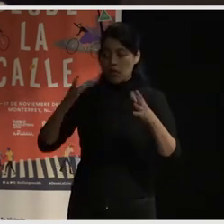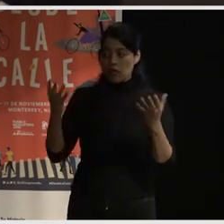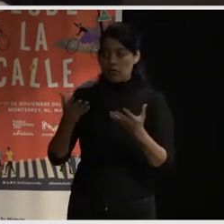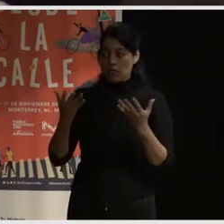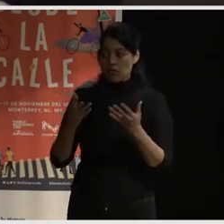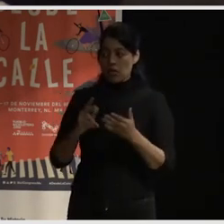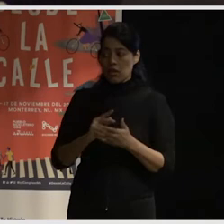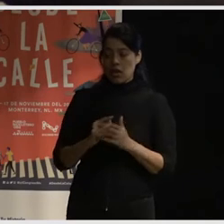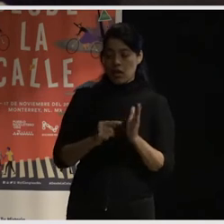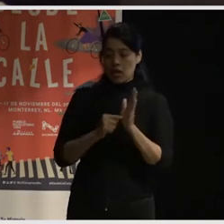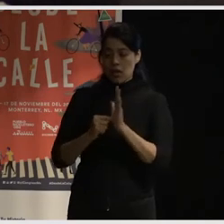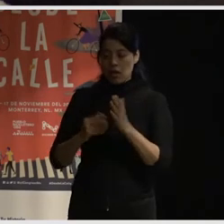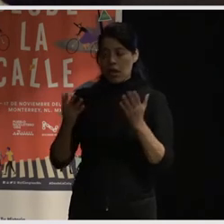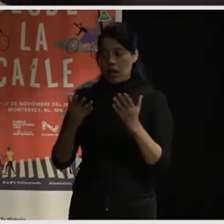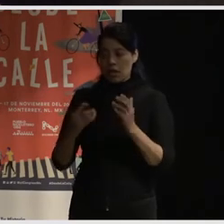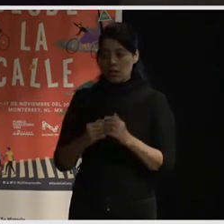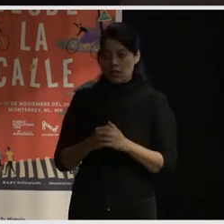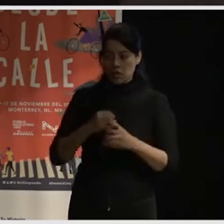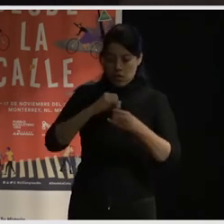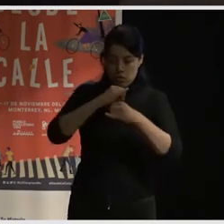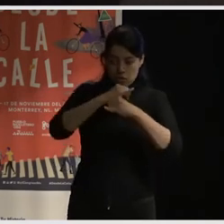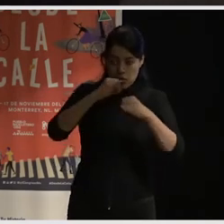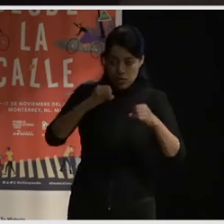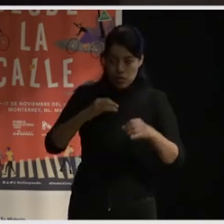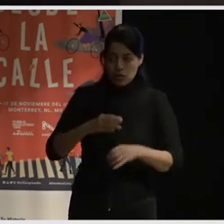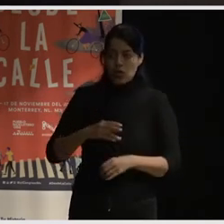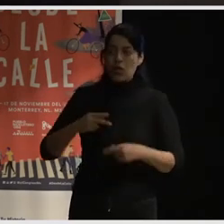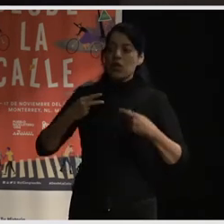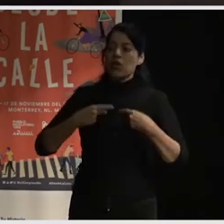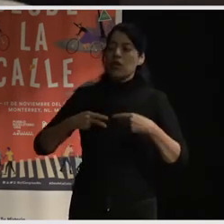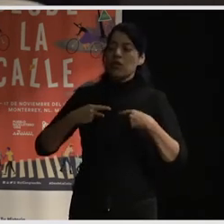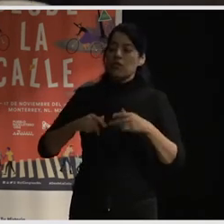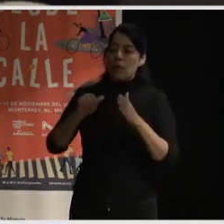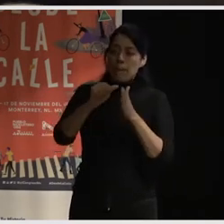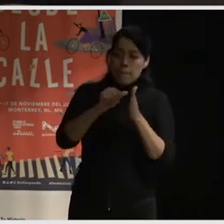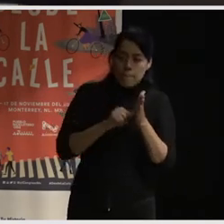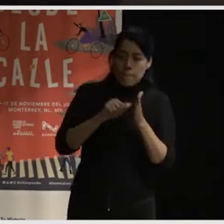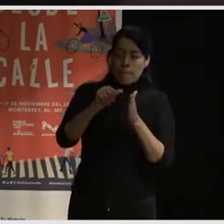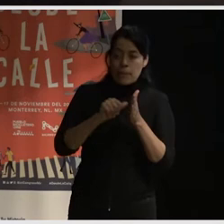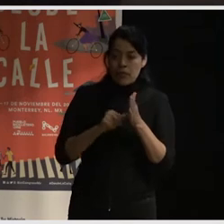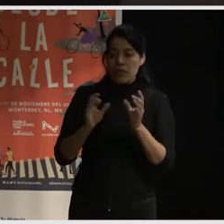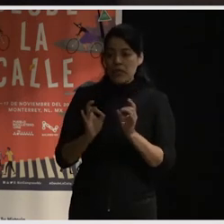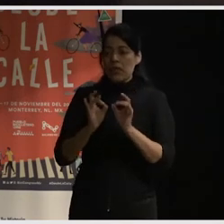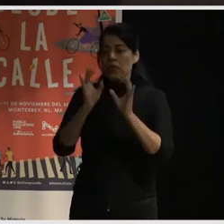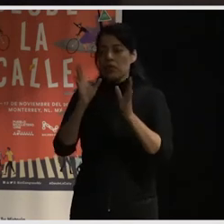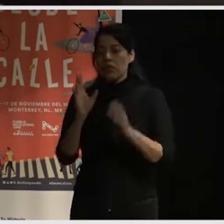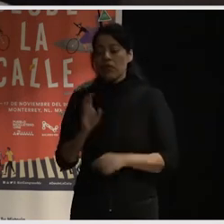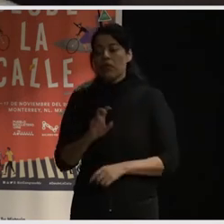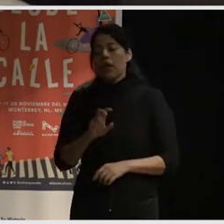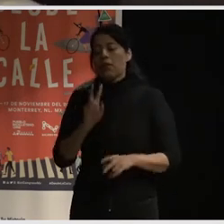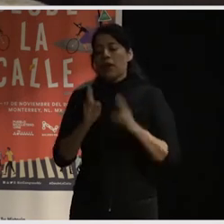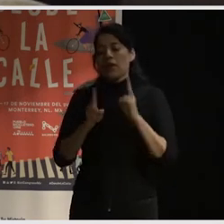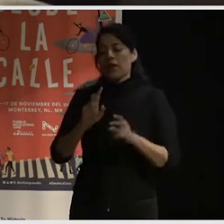programas hacen hincapié en las muertes mensuales que ocurren hablaban de creo que de 700